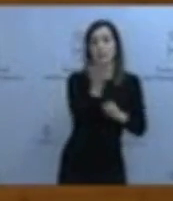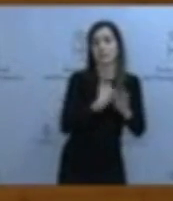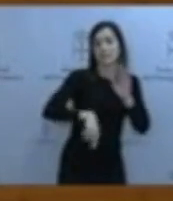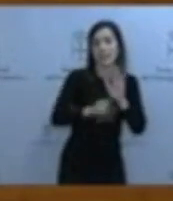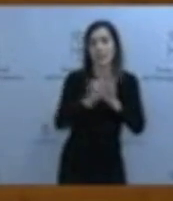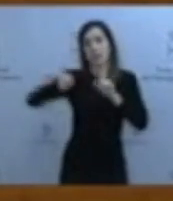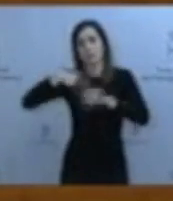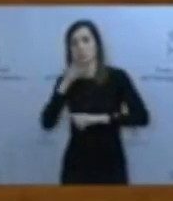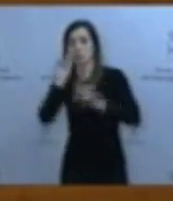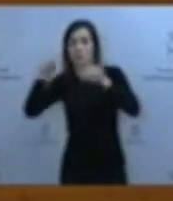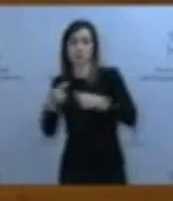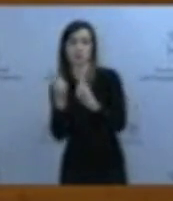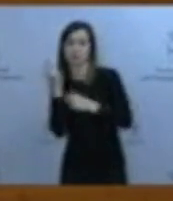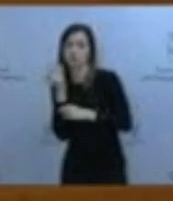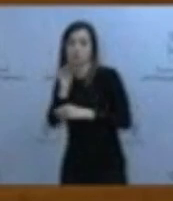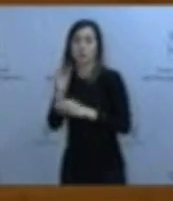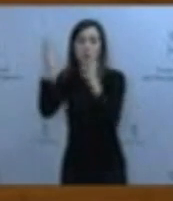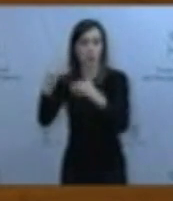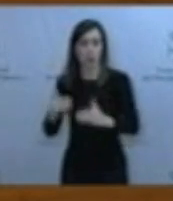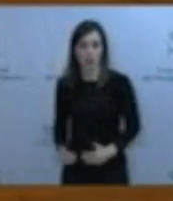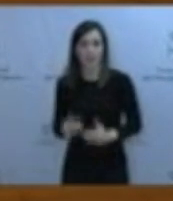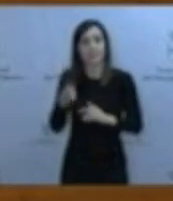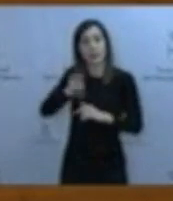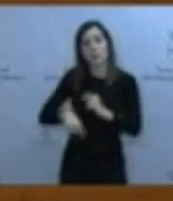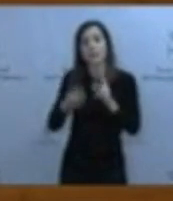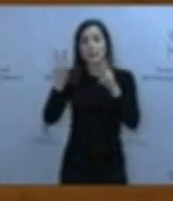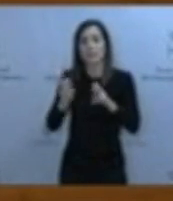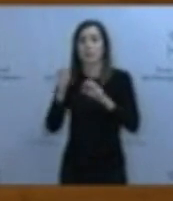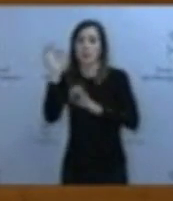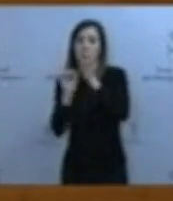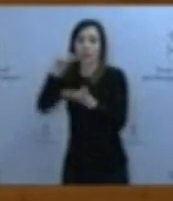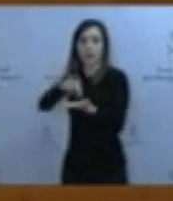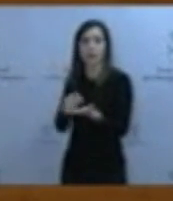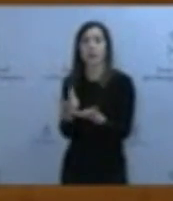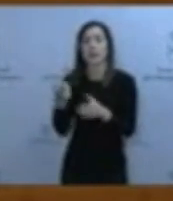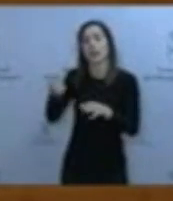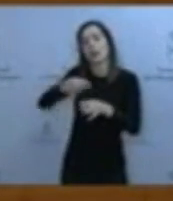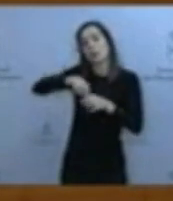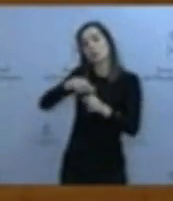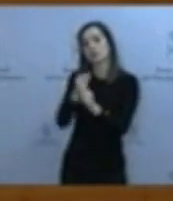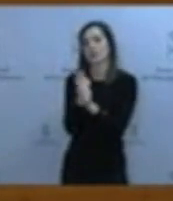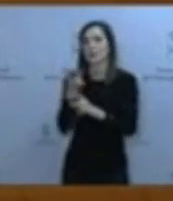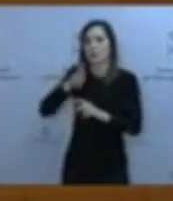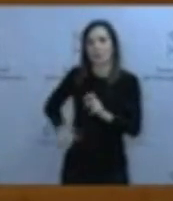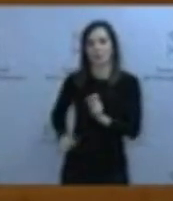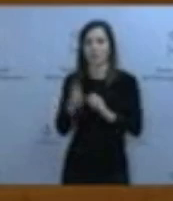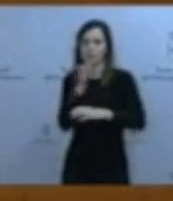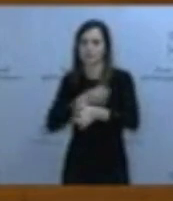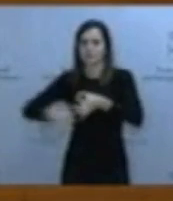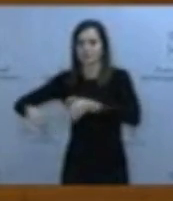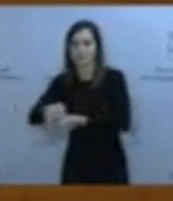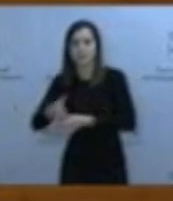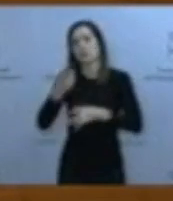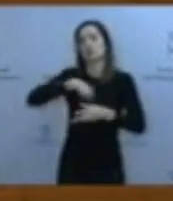por una parte y de la reposición de las tasas de reposición de profesorado por otra. No se puede atender a la diversidad si no tenemos